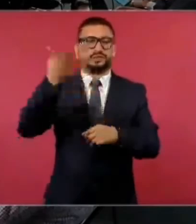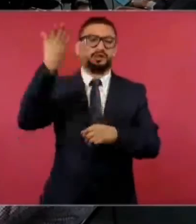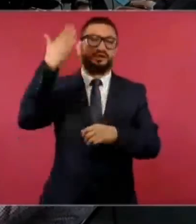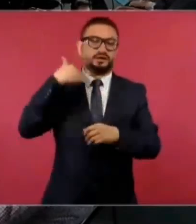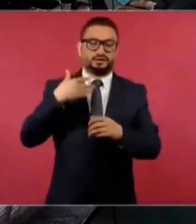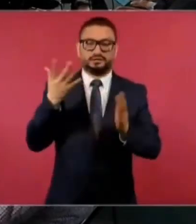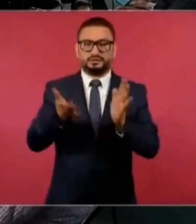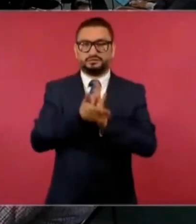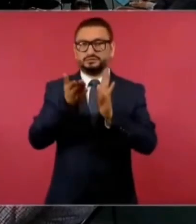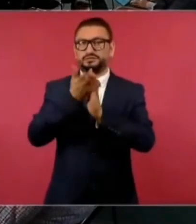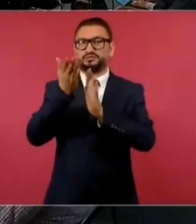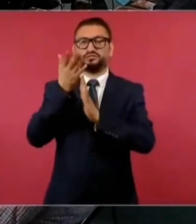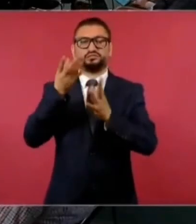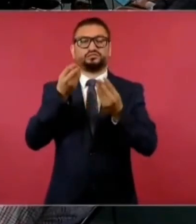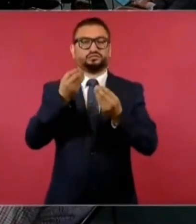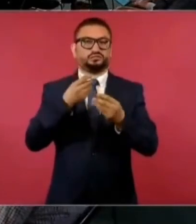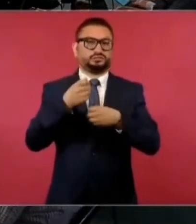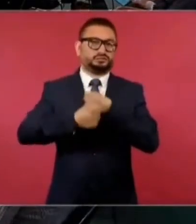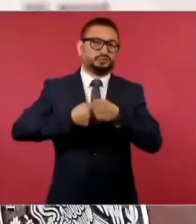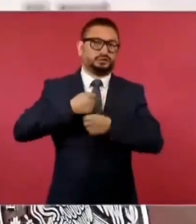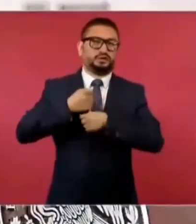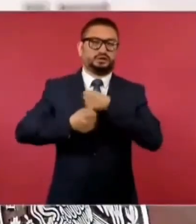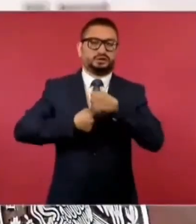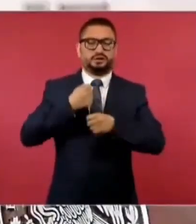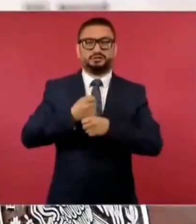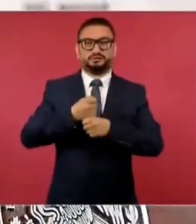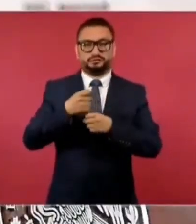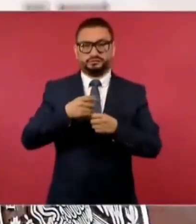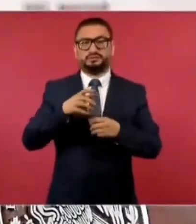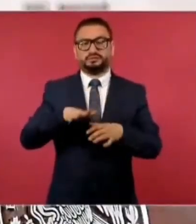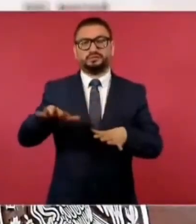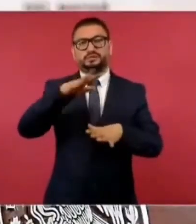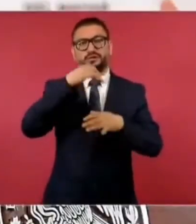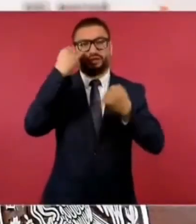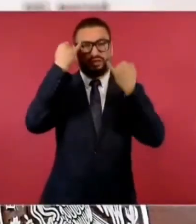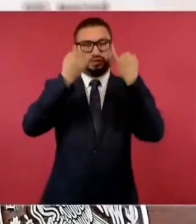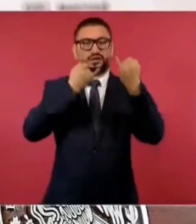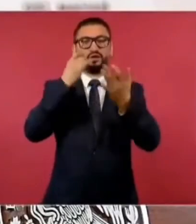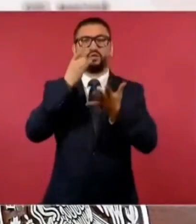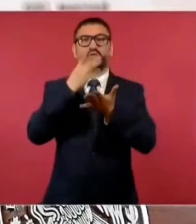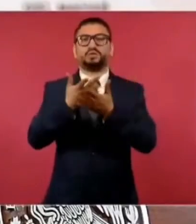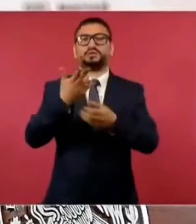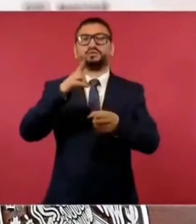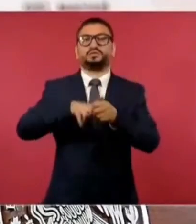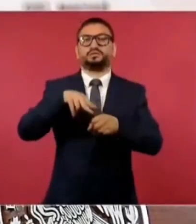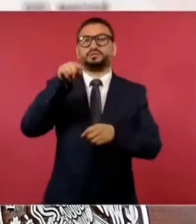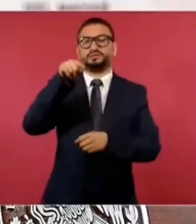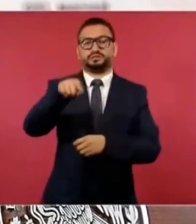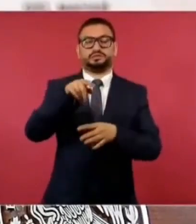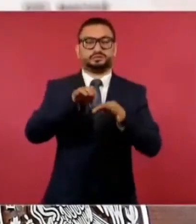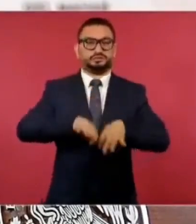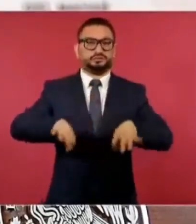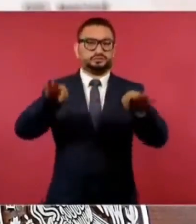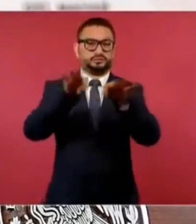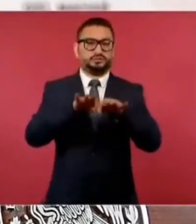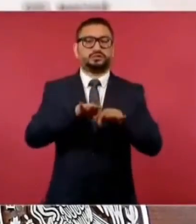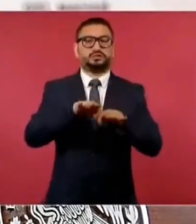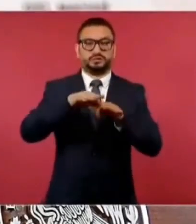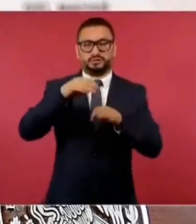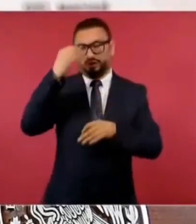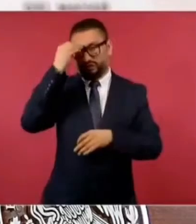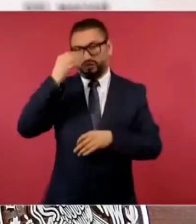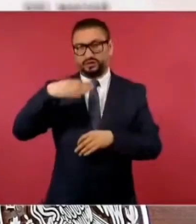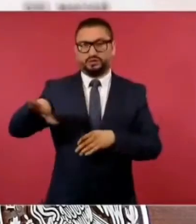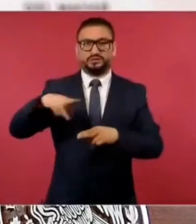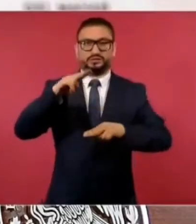muchísimos durante varios años en esta idea que solo el hospital debe de importar en un sistema de salud, abandonando el